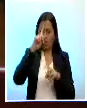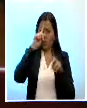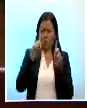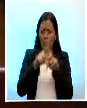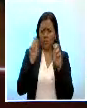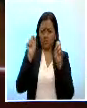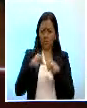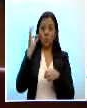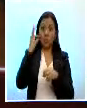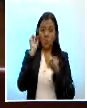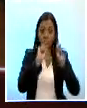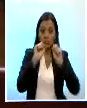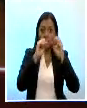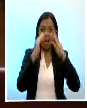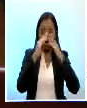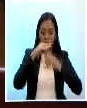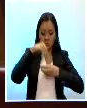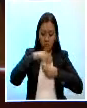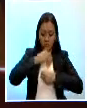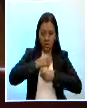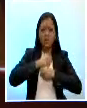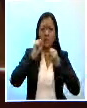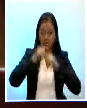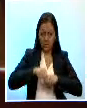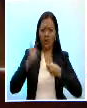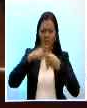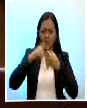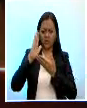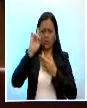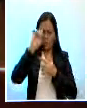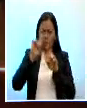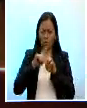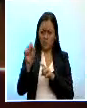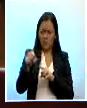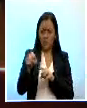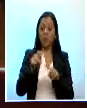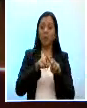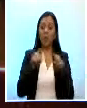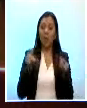de que las amas de casa tienen que ser afiliados. Pero también